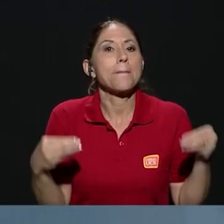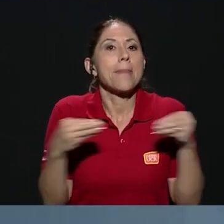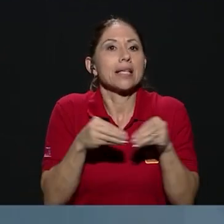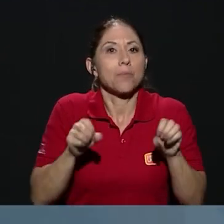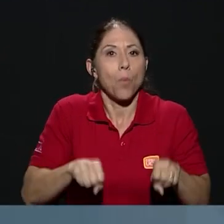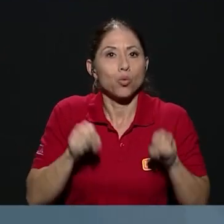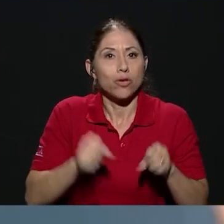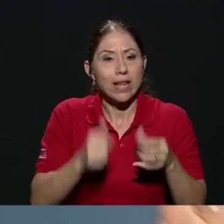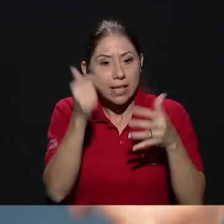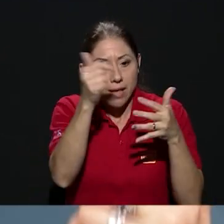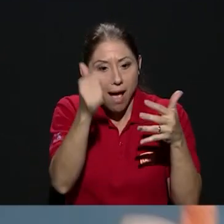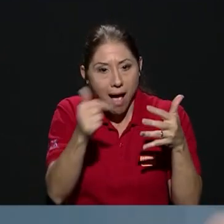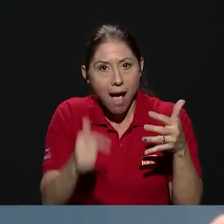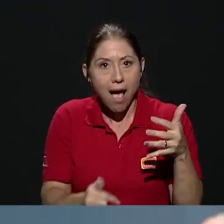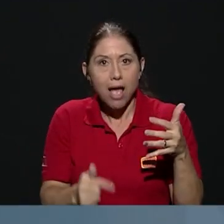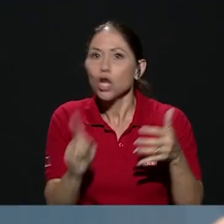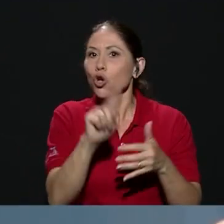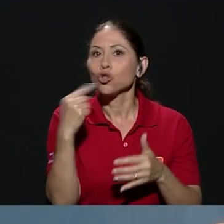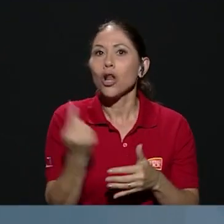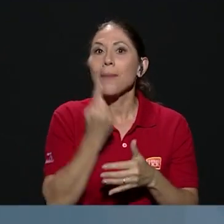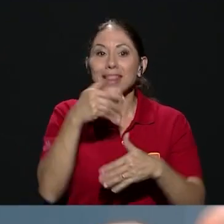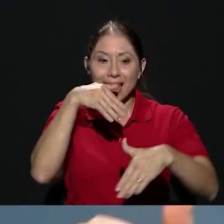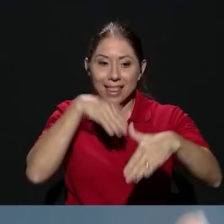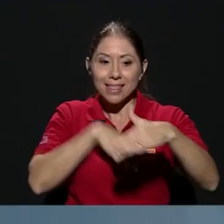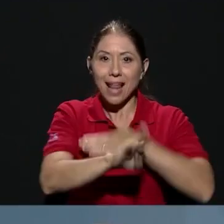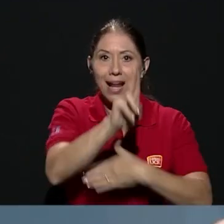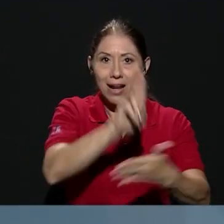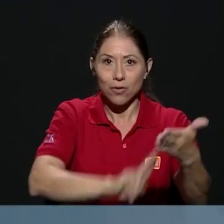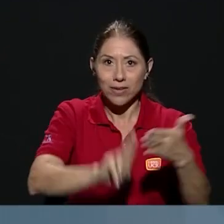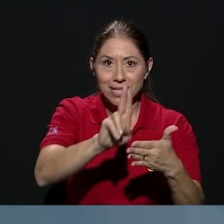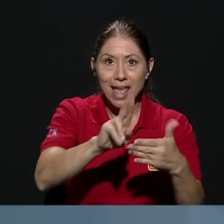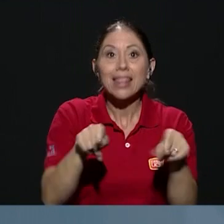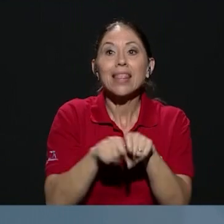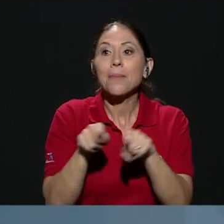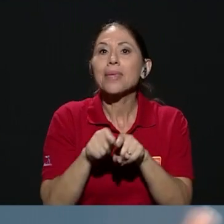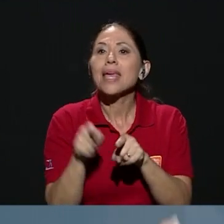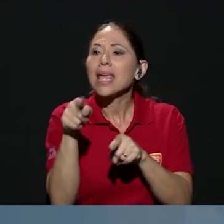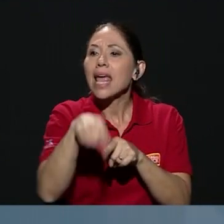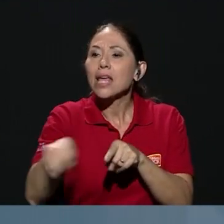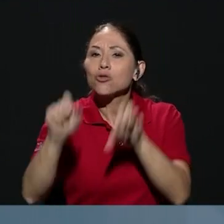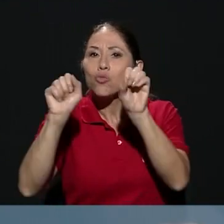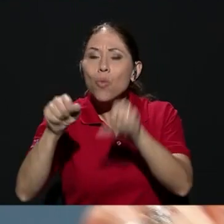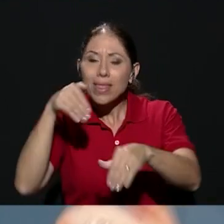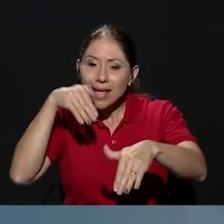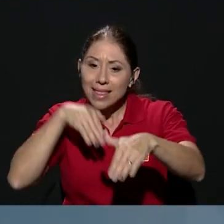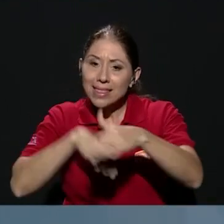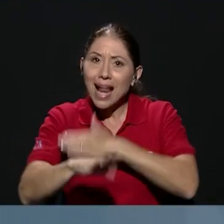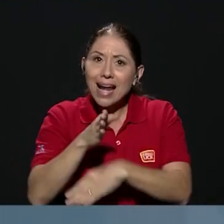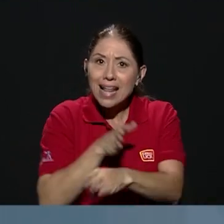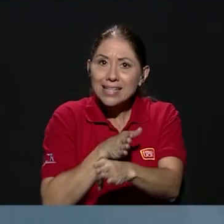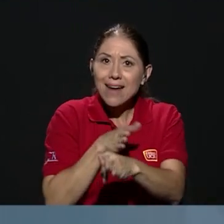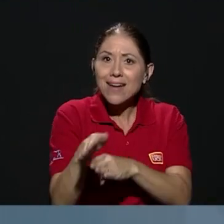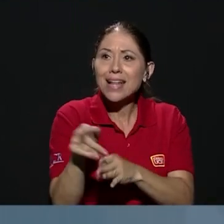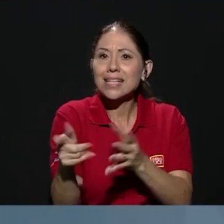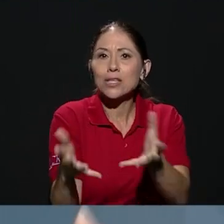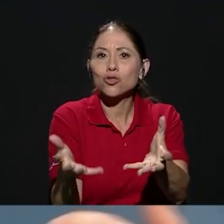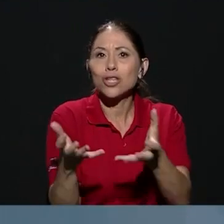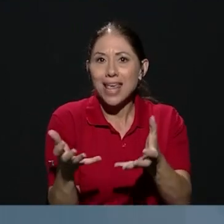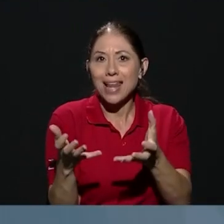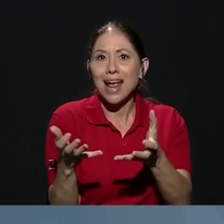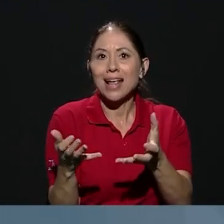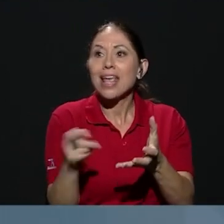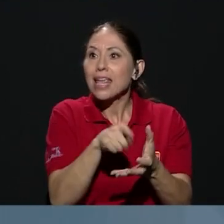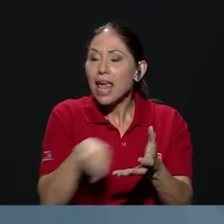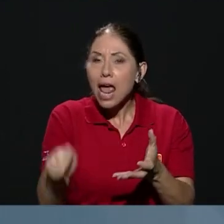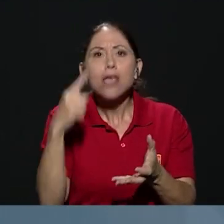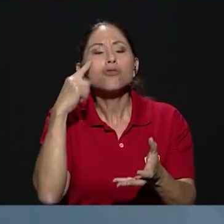indígenas, no solamente de poder ingresar, sino de ingresar a las carreras que ellos quieren, que ellos consideran pertinentes para volver